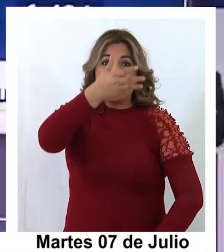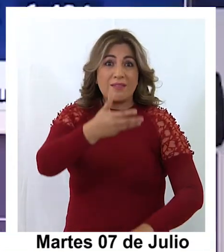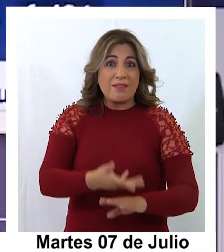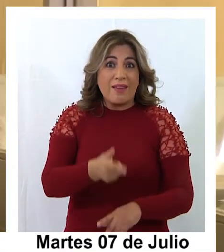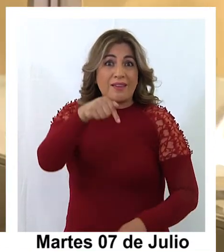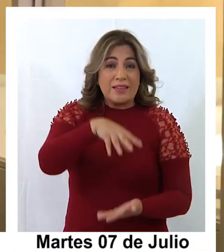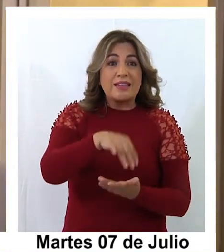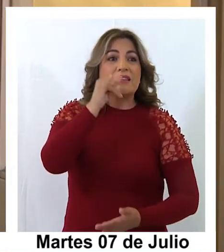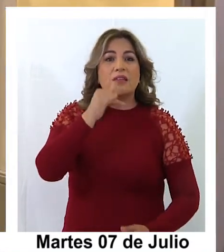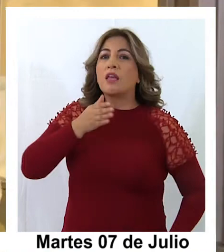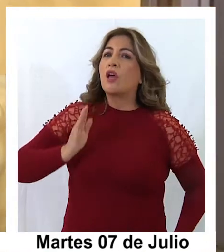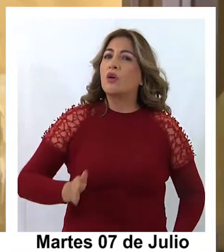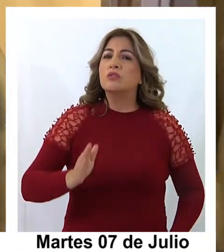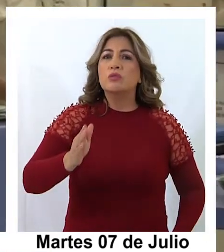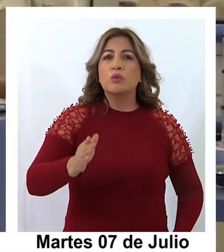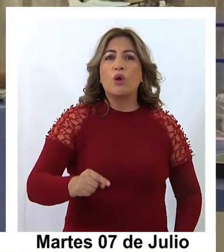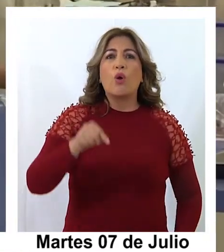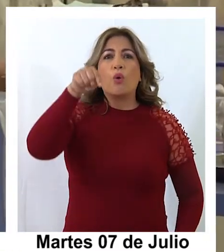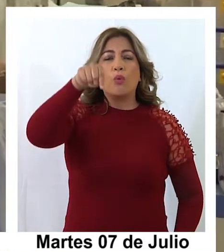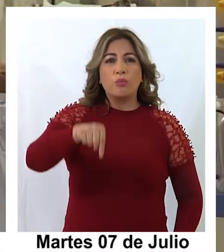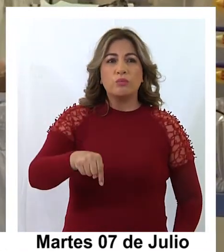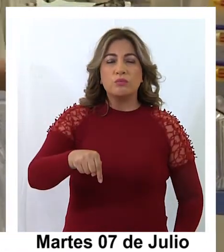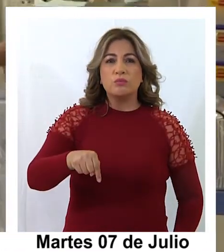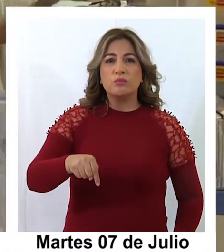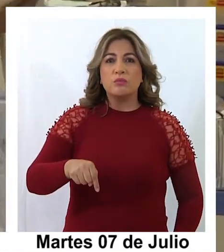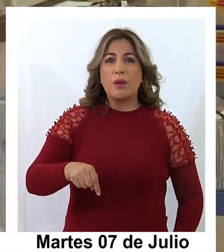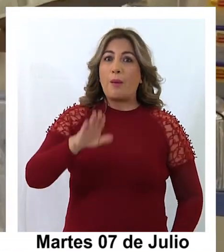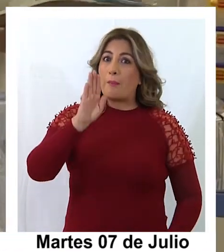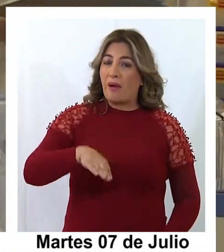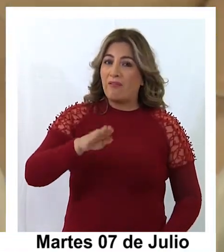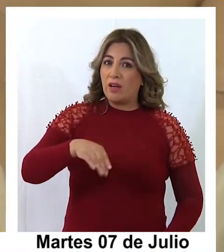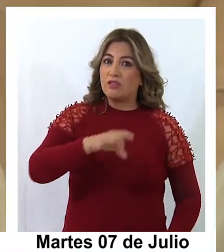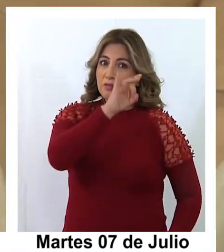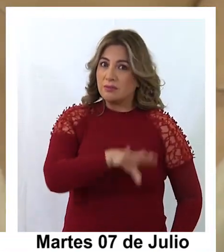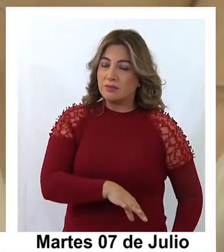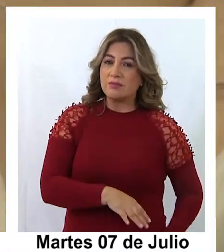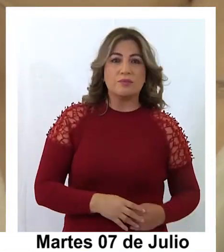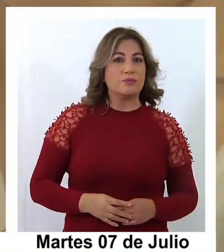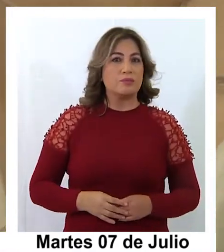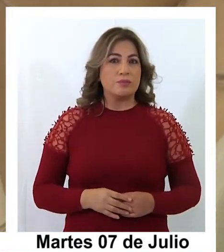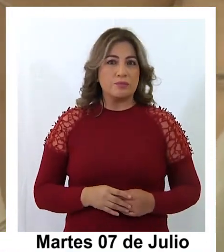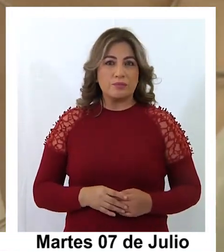que hemos debido enfrentar, sigue siendo uno de los menores a nivel del país.